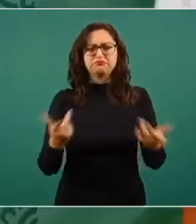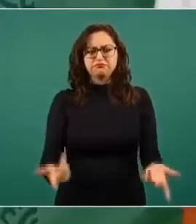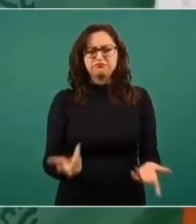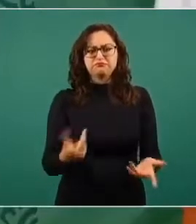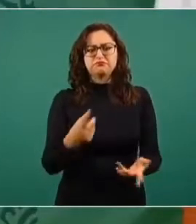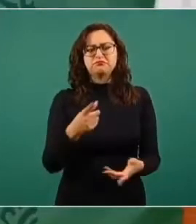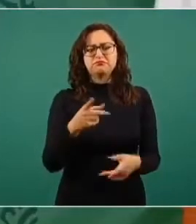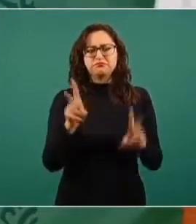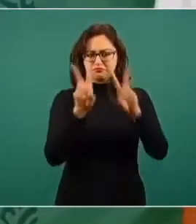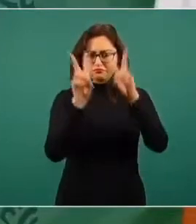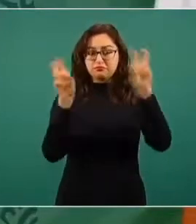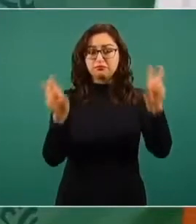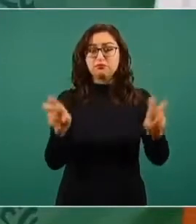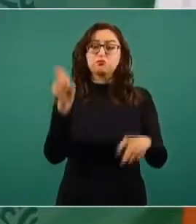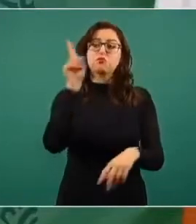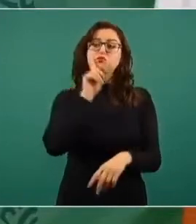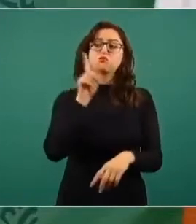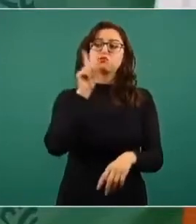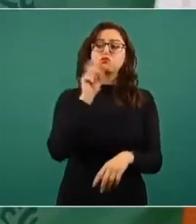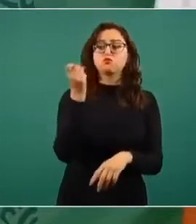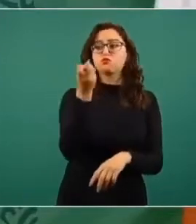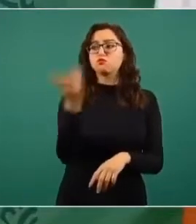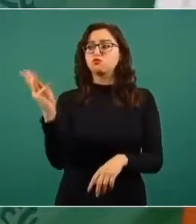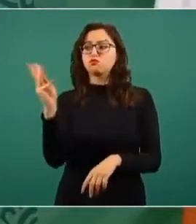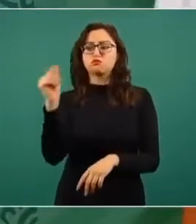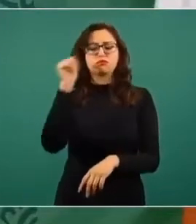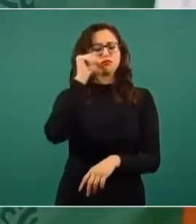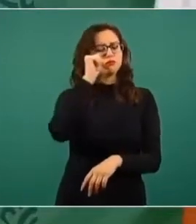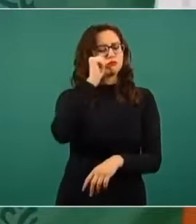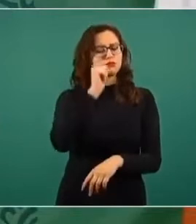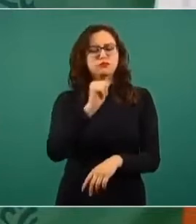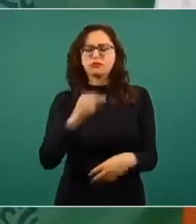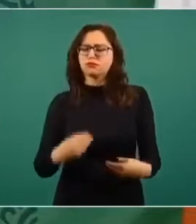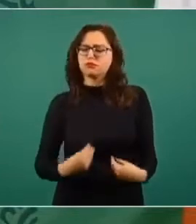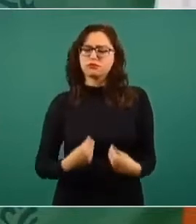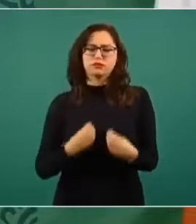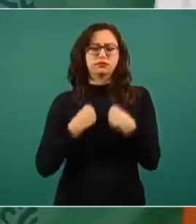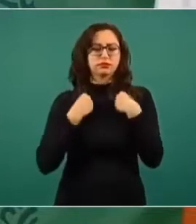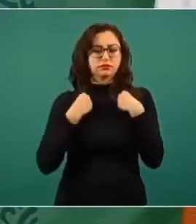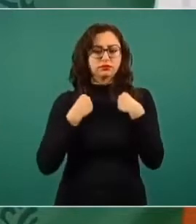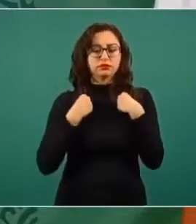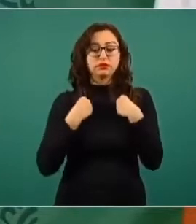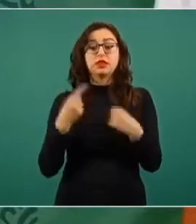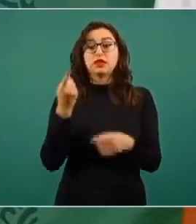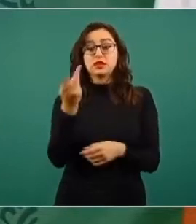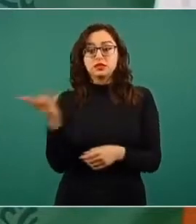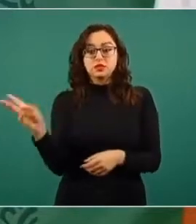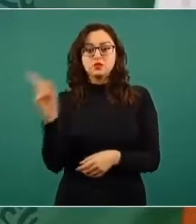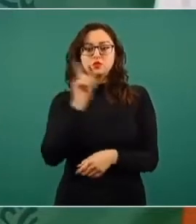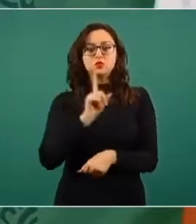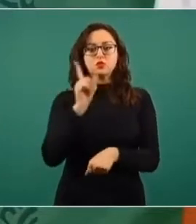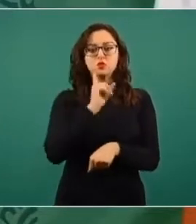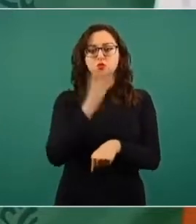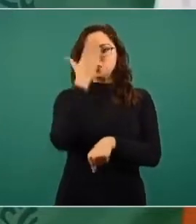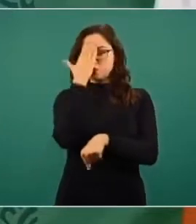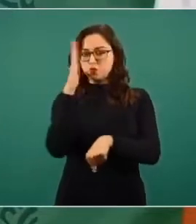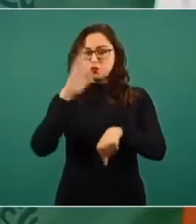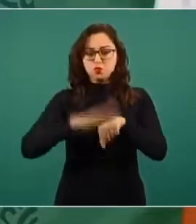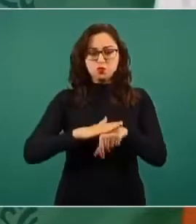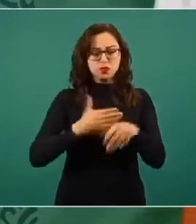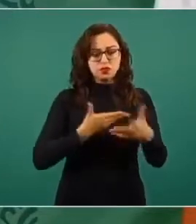Vivas, para que las mujeres puedan reconocer con ese nombre todos los